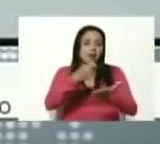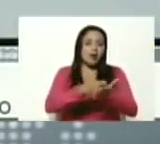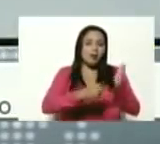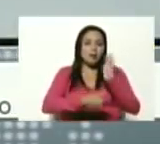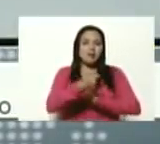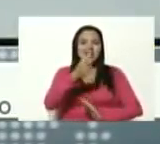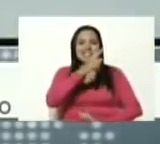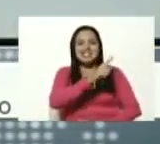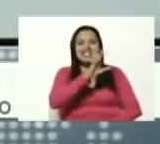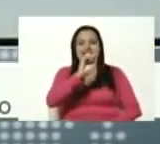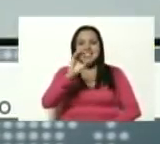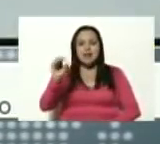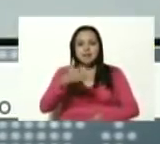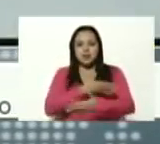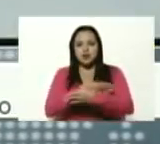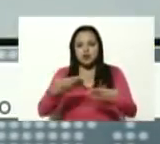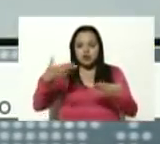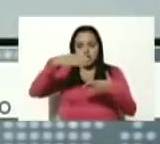100 millones de dólares,